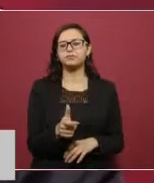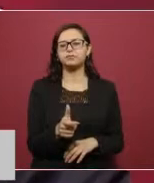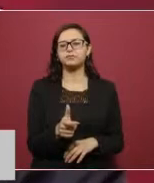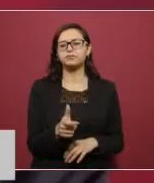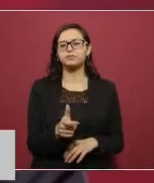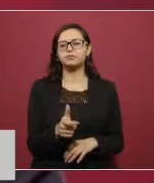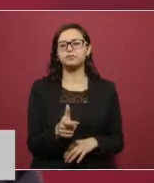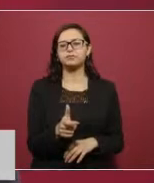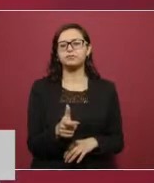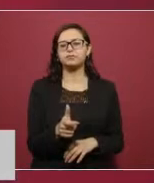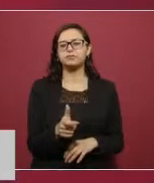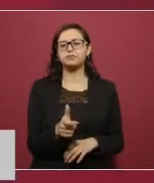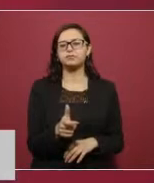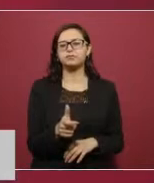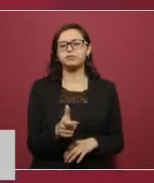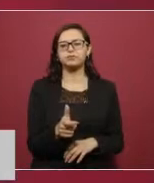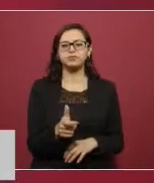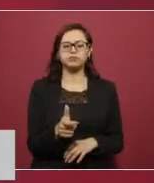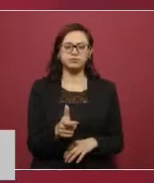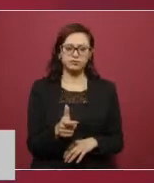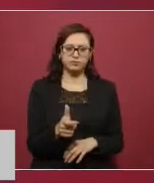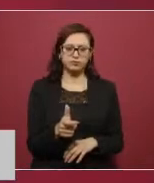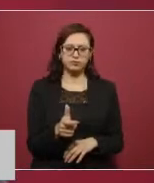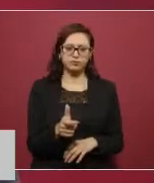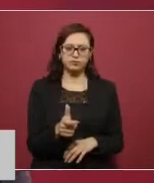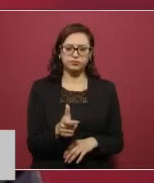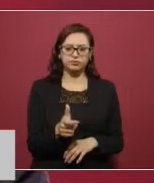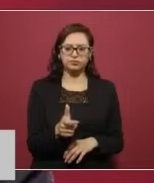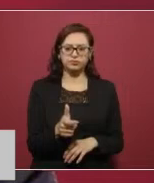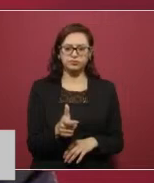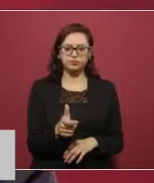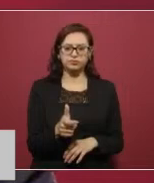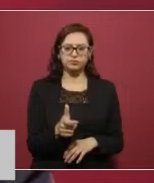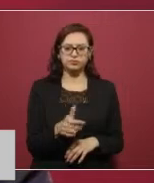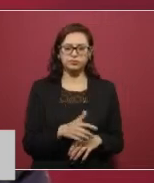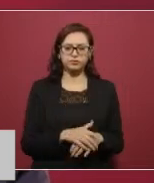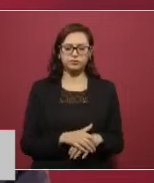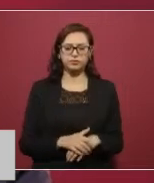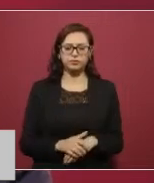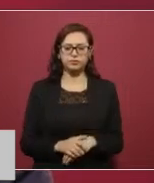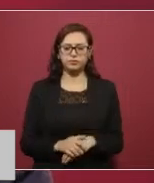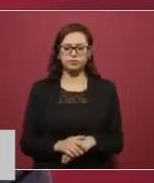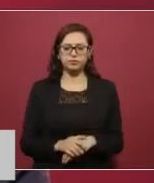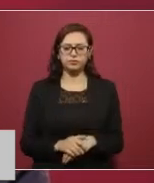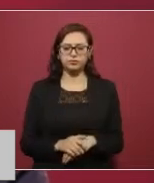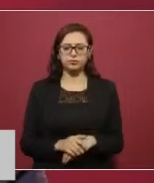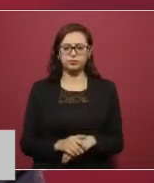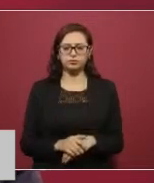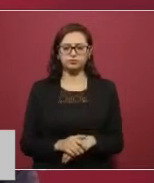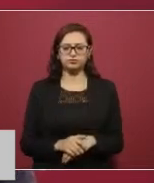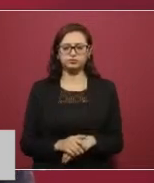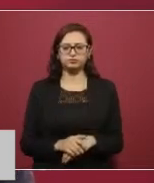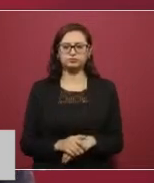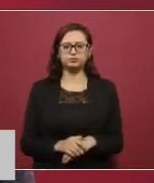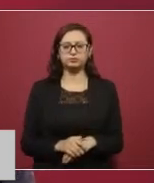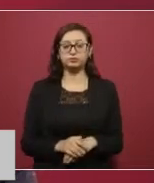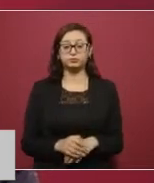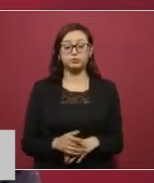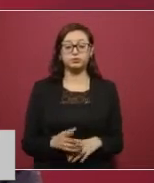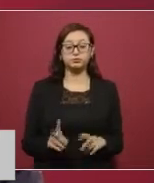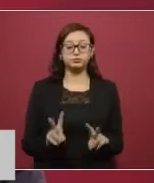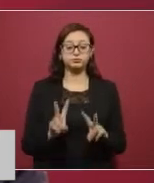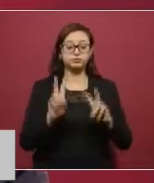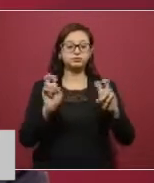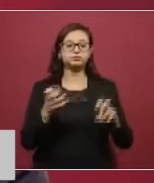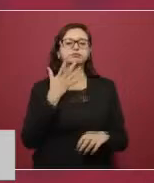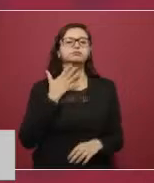bosque, valiéndose de influyentismo al amparo del poder público. Esta administración no lo permitirá y se destinará el bosque de Chapultepec para la creación